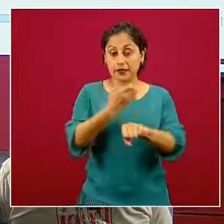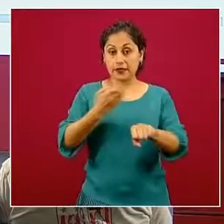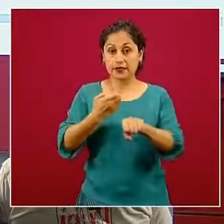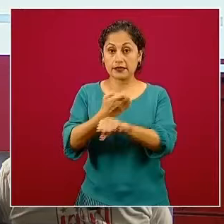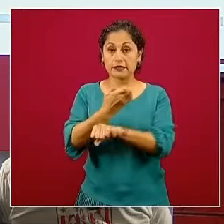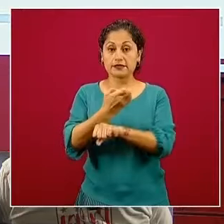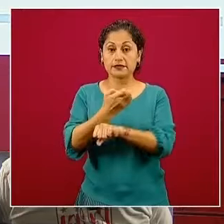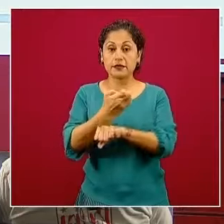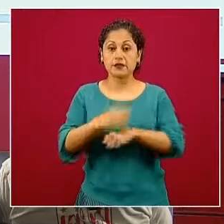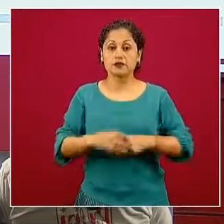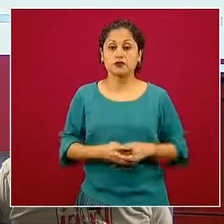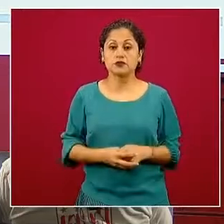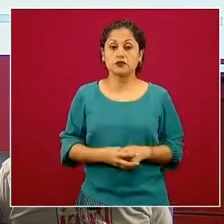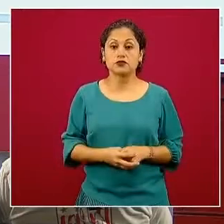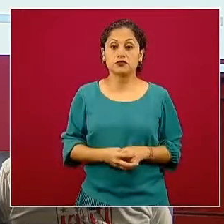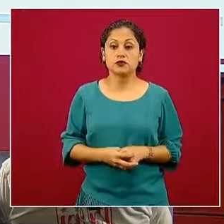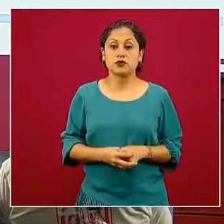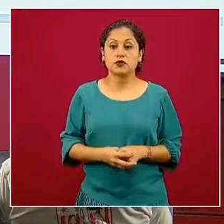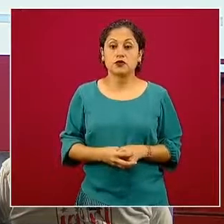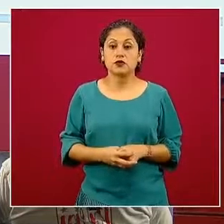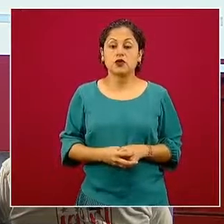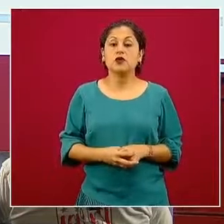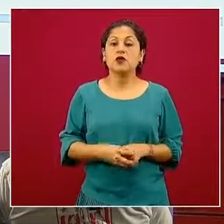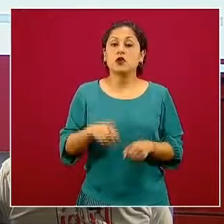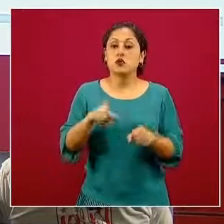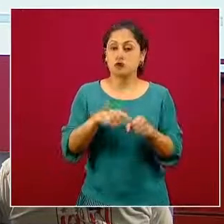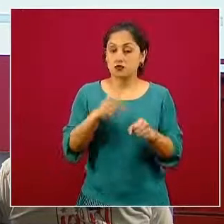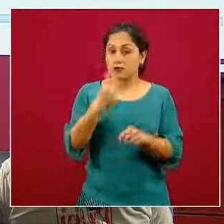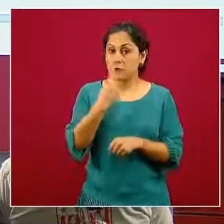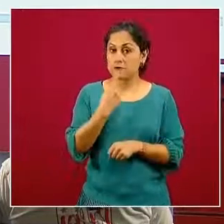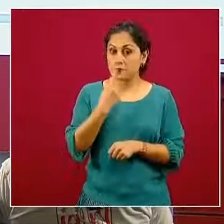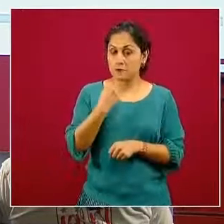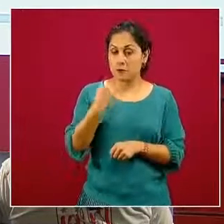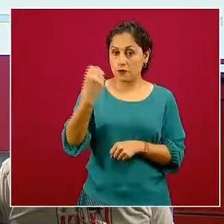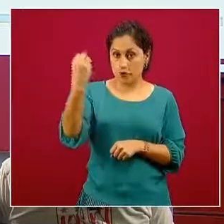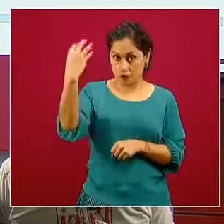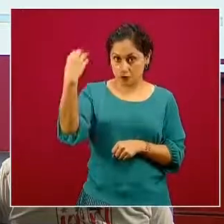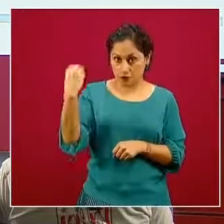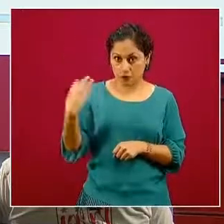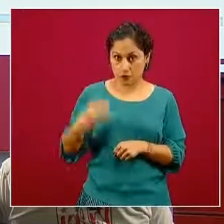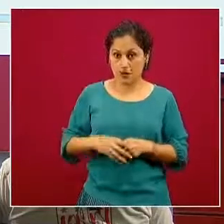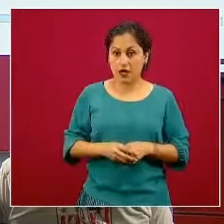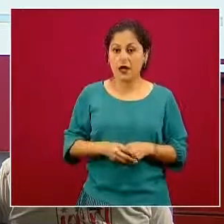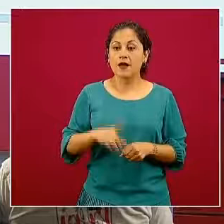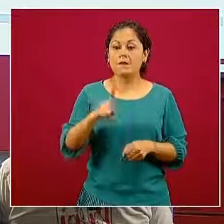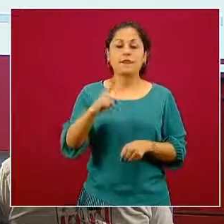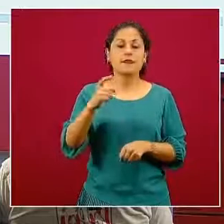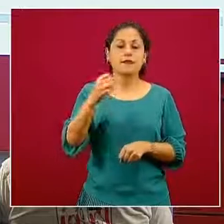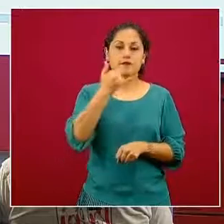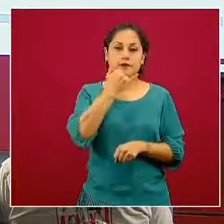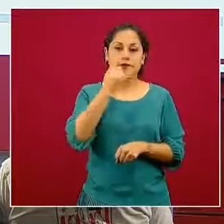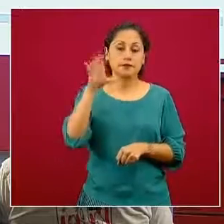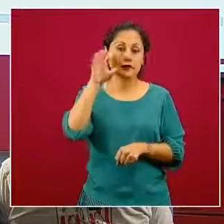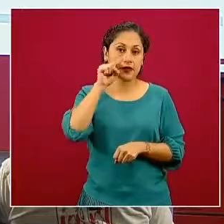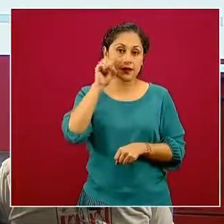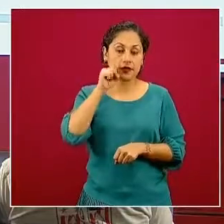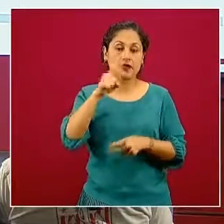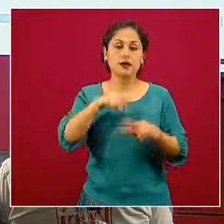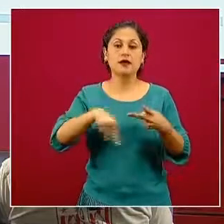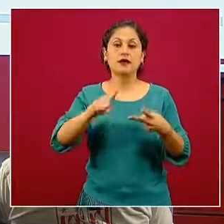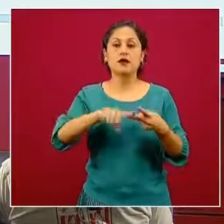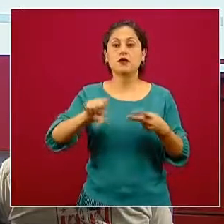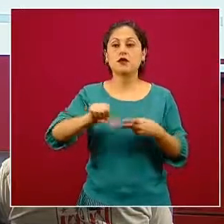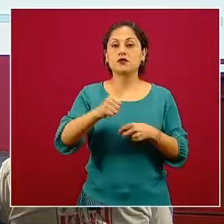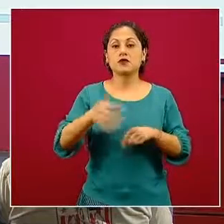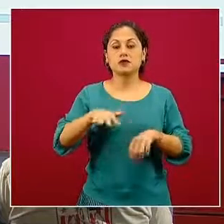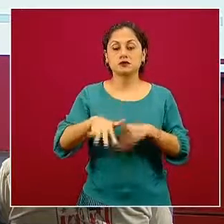en nivel de riesgo alto, que es el nivel o el color naranja, y tenemos 15 en nivel